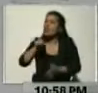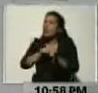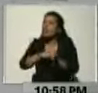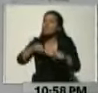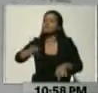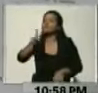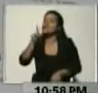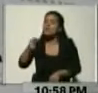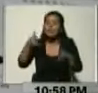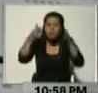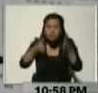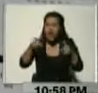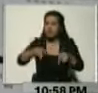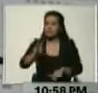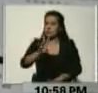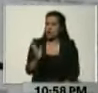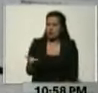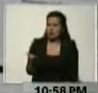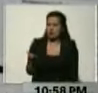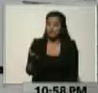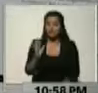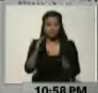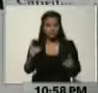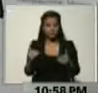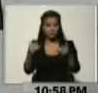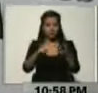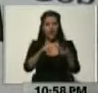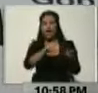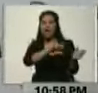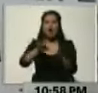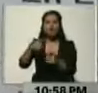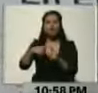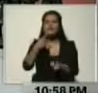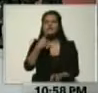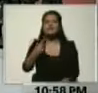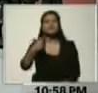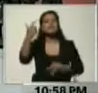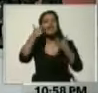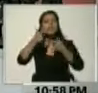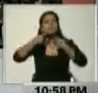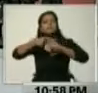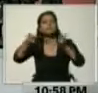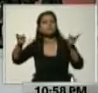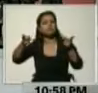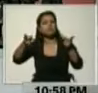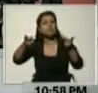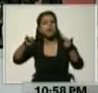Capriles critica a Chávez por mensaje que da a Venezuela al atenderse en Cuba.